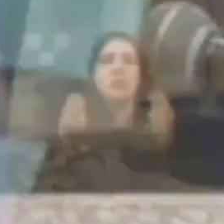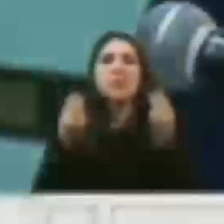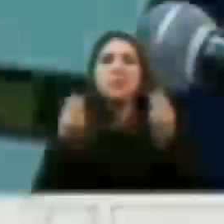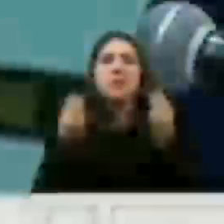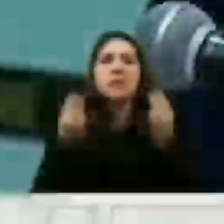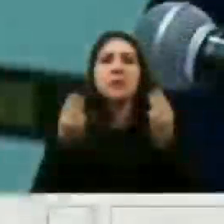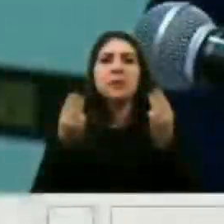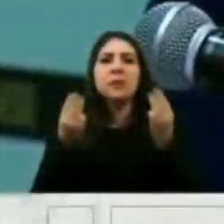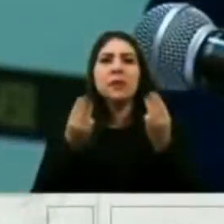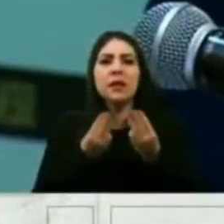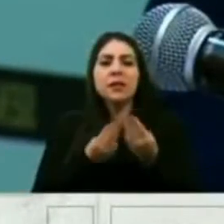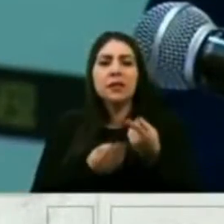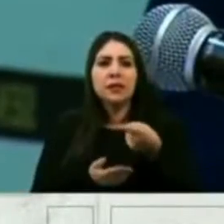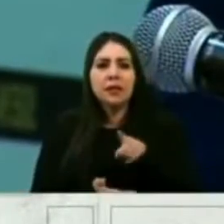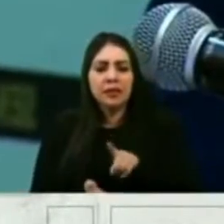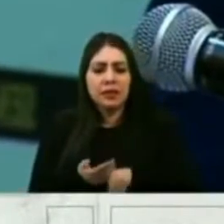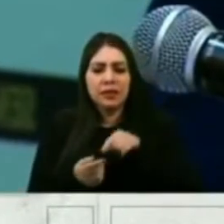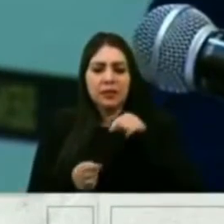argumentos.